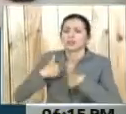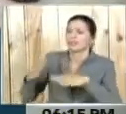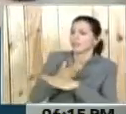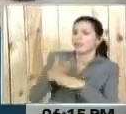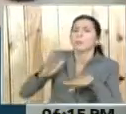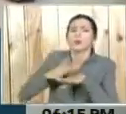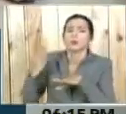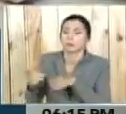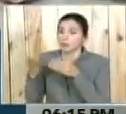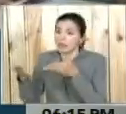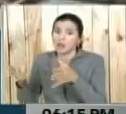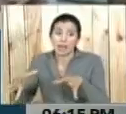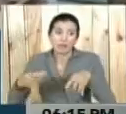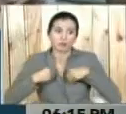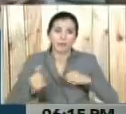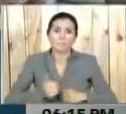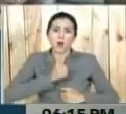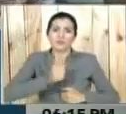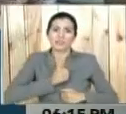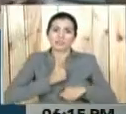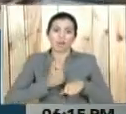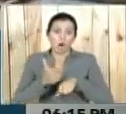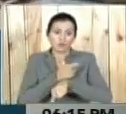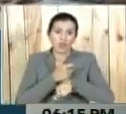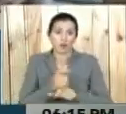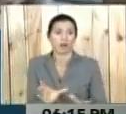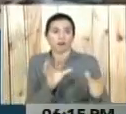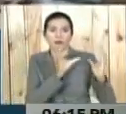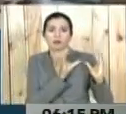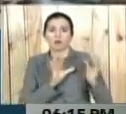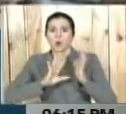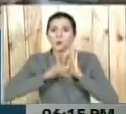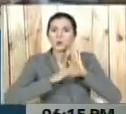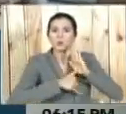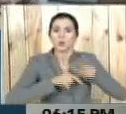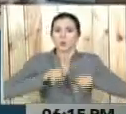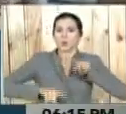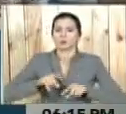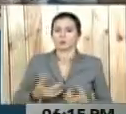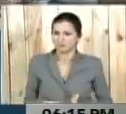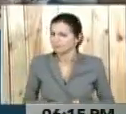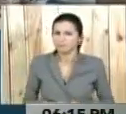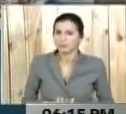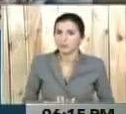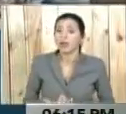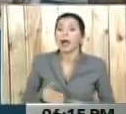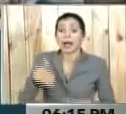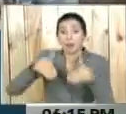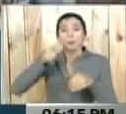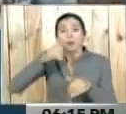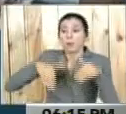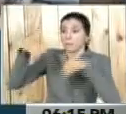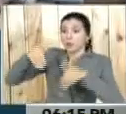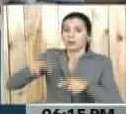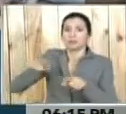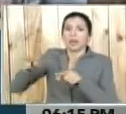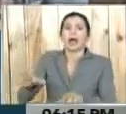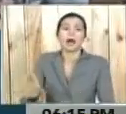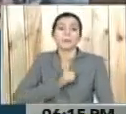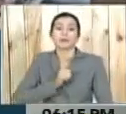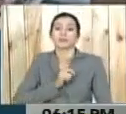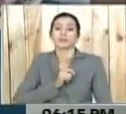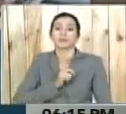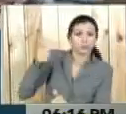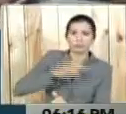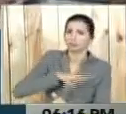Ustedes asumen los espacios de poder para delinquir. Ustedes creen que los cargos que le da la gente le da patente de corso para ponerse por encima del